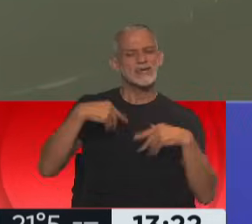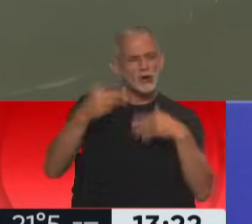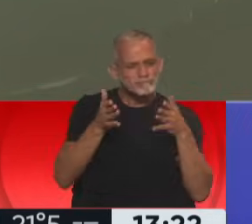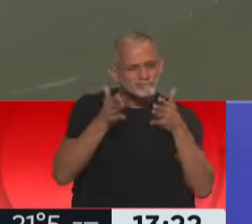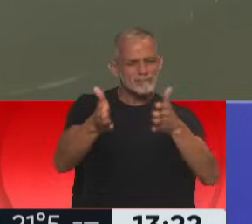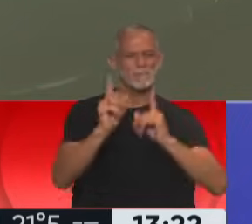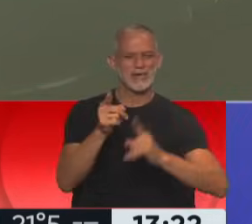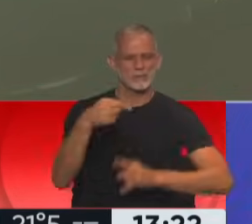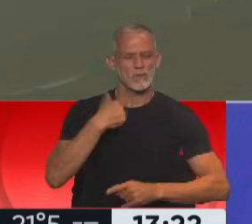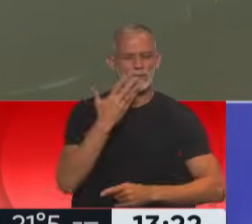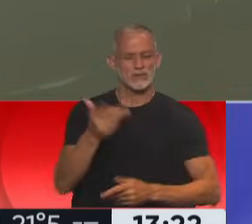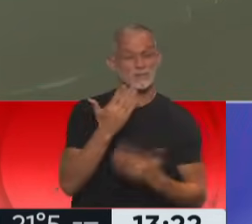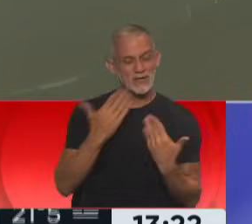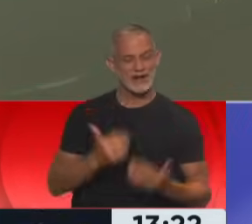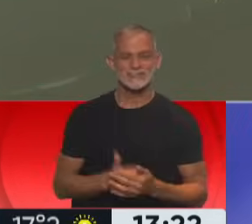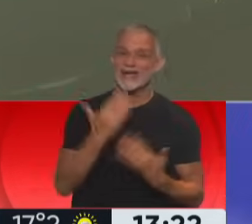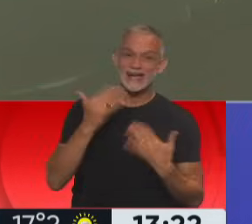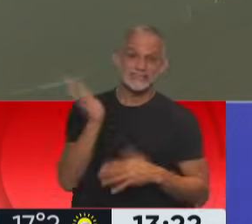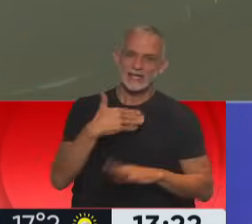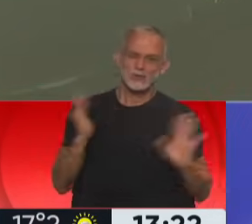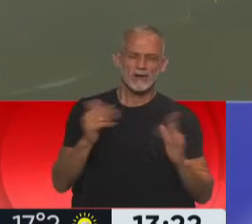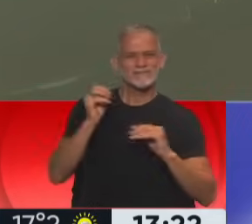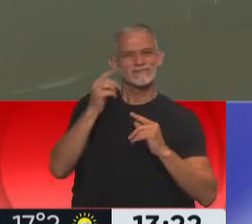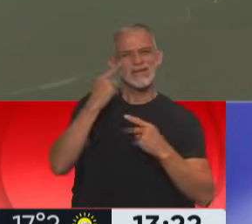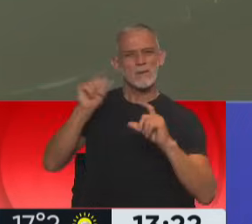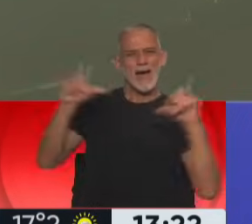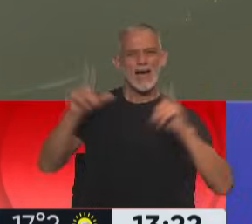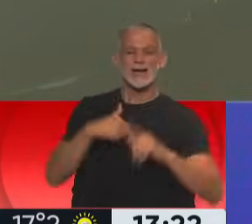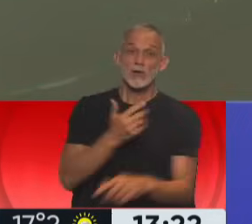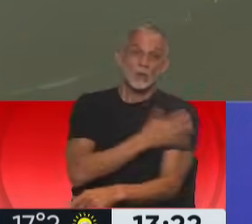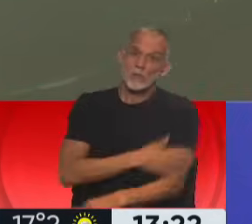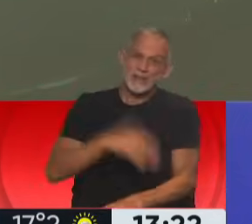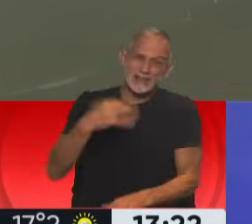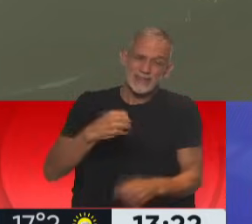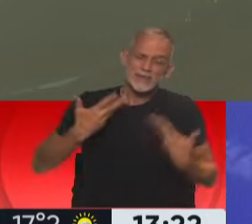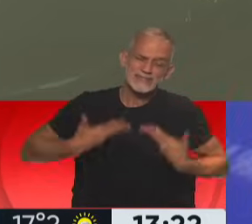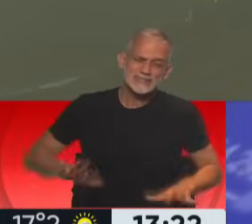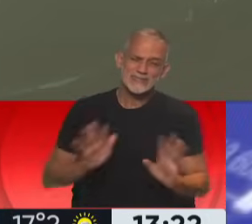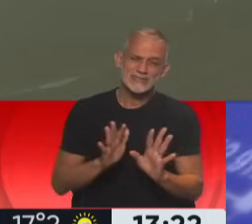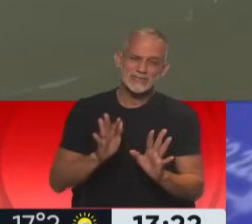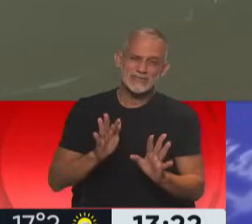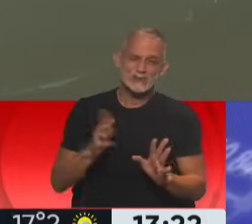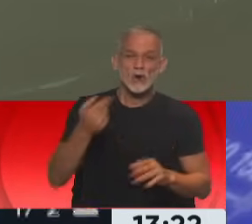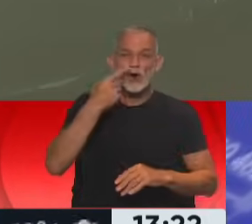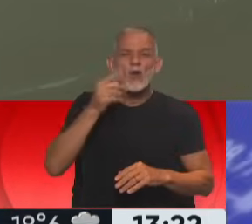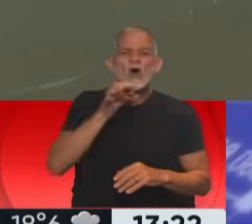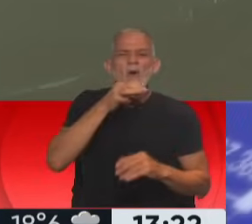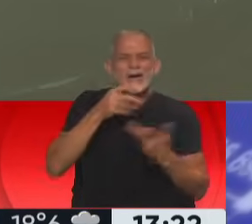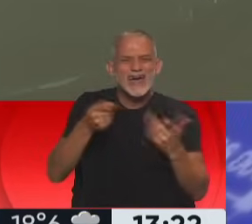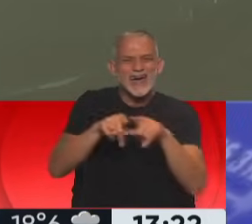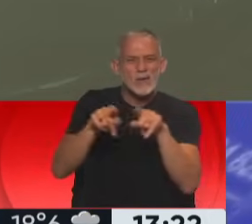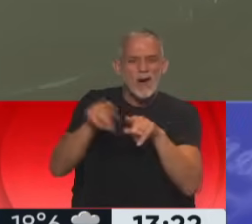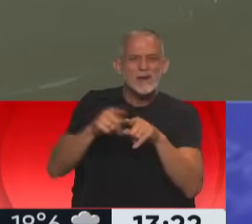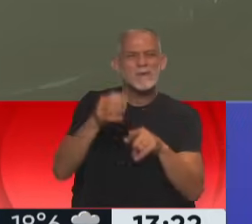tenía el Papa Francisco. Gracias a todos. Me quedo con esta imagen. Humilde, sencillo, que sea con olor a oveja y que sigamos